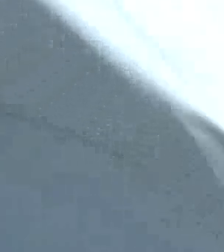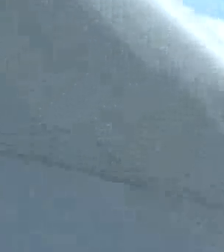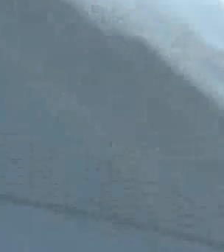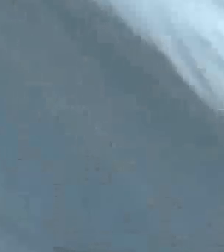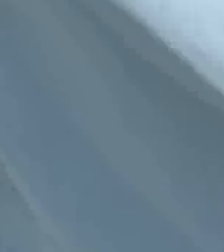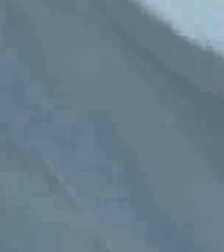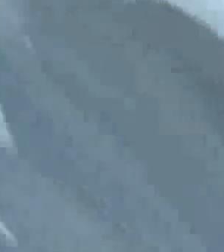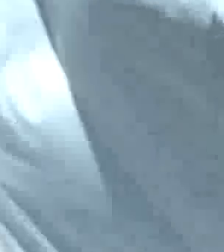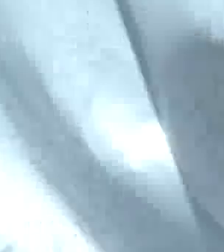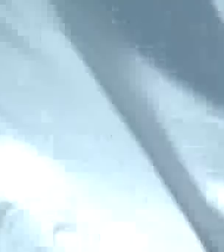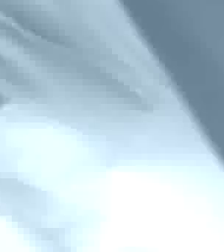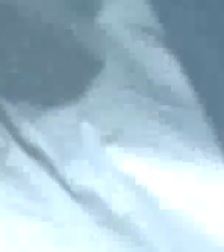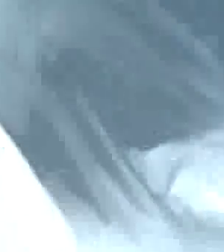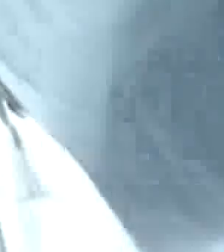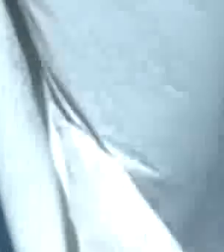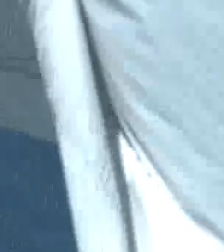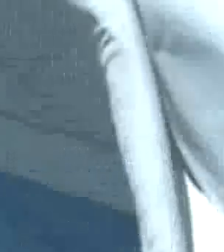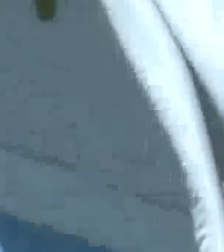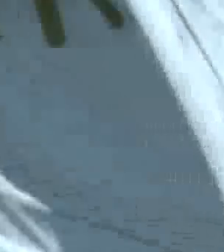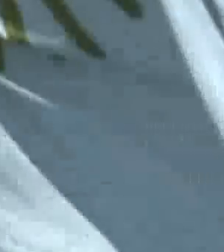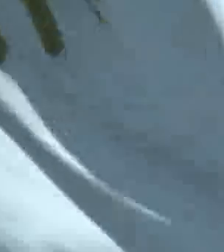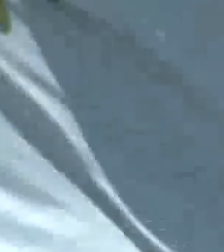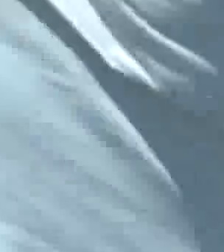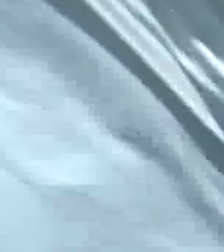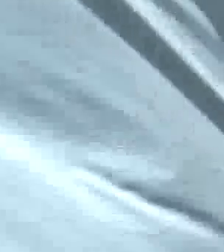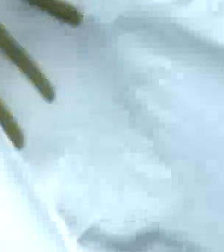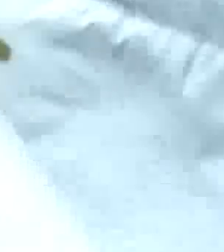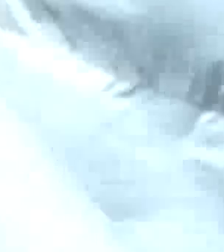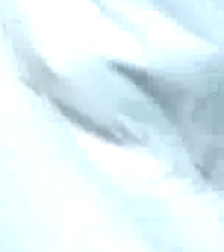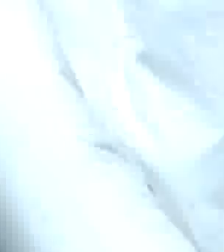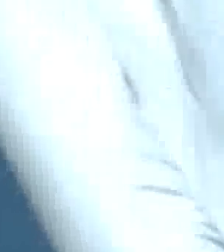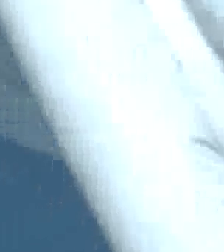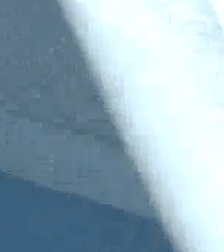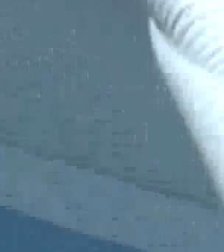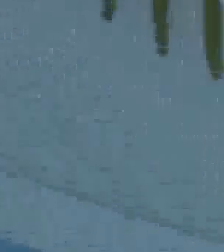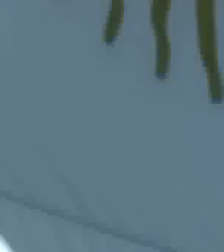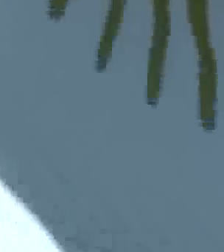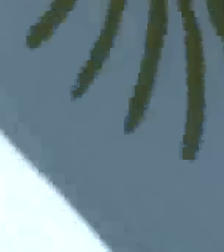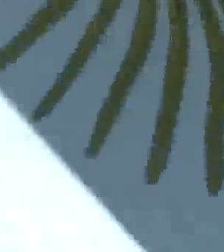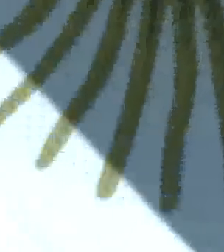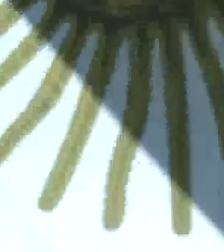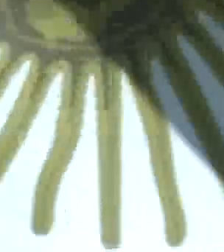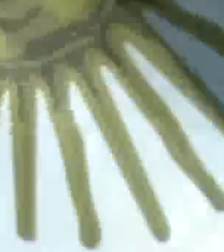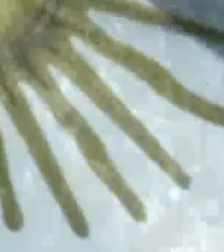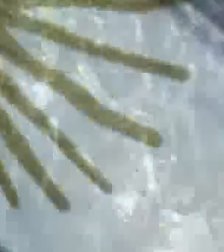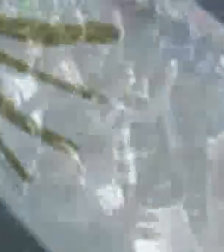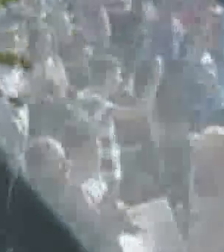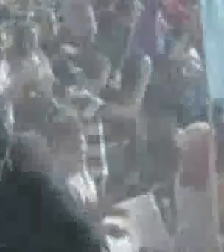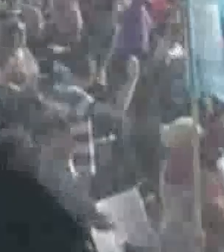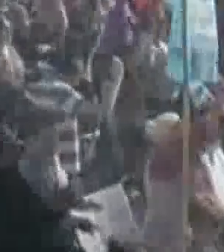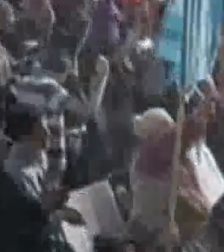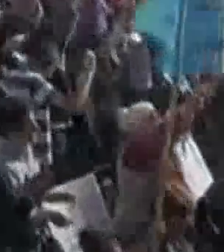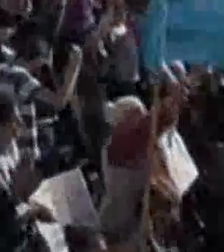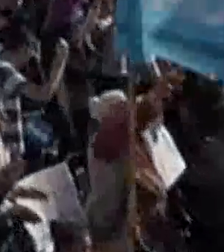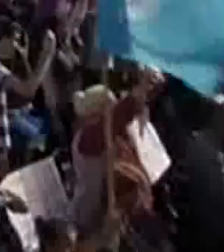demás obras y anuncios del Gobierno Nacional, habla para todo el país la señora Presidenta de los Argentinos,